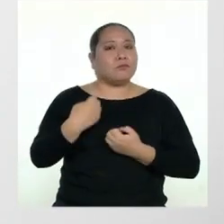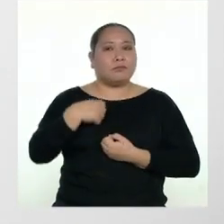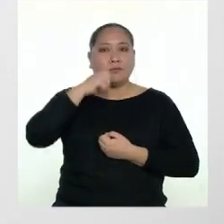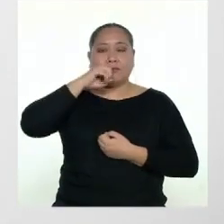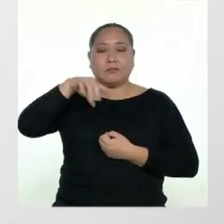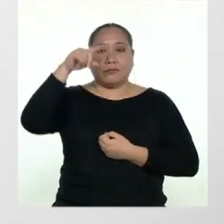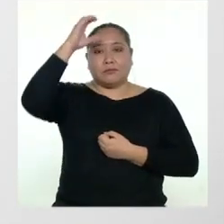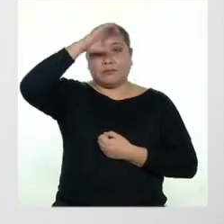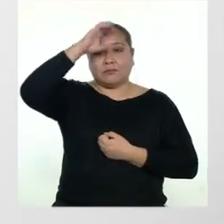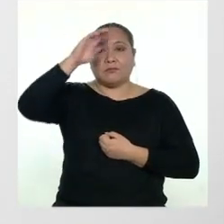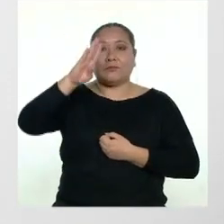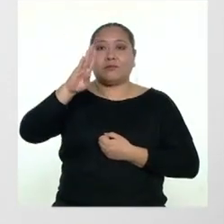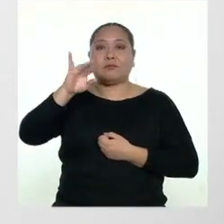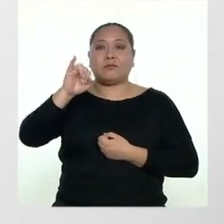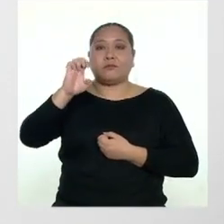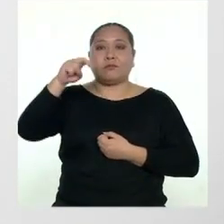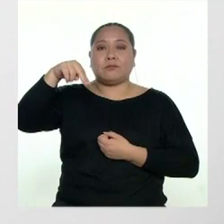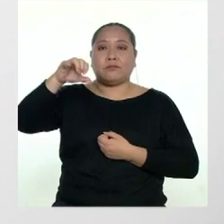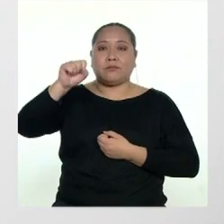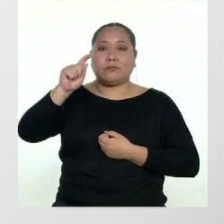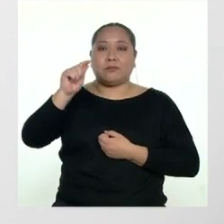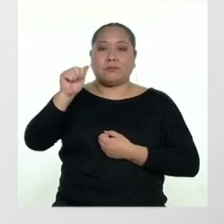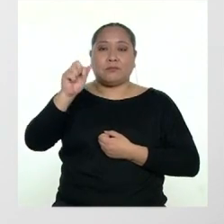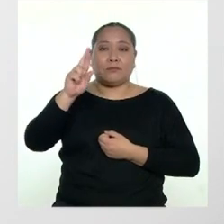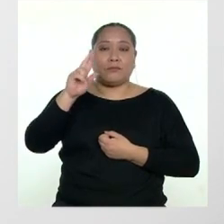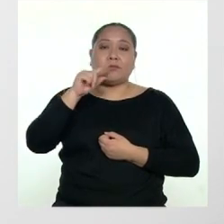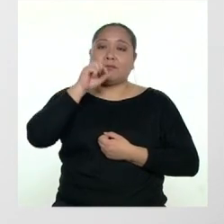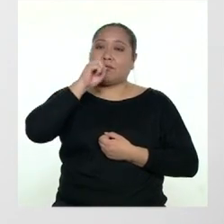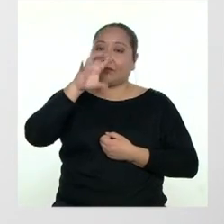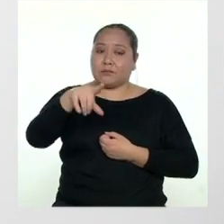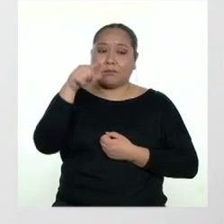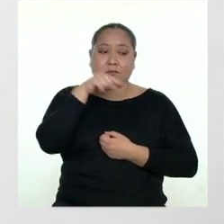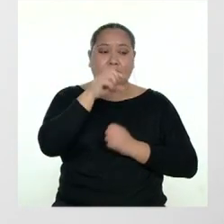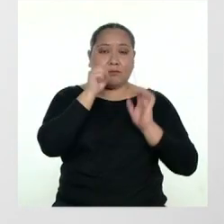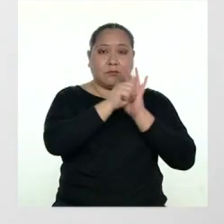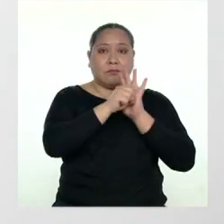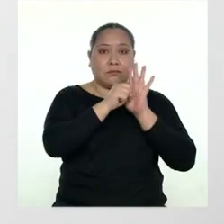el concepto de bienestar, del cual habla el video. Este